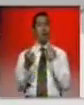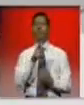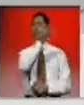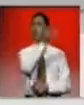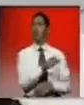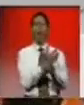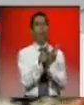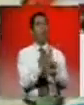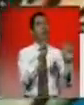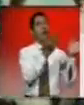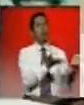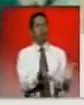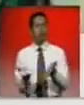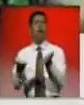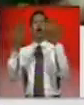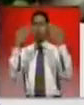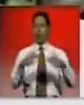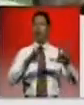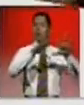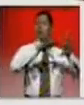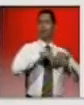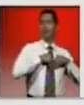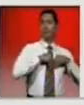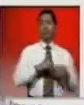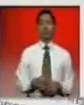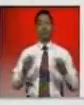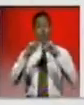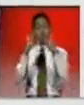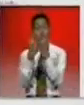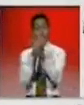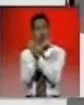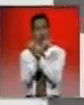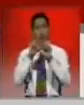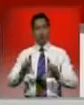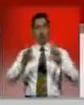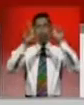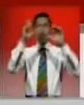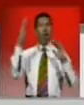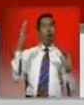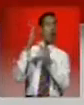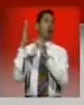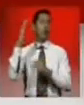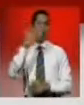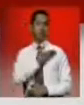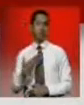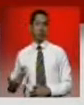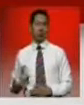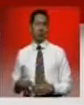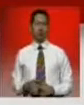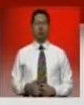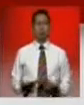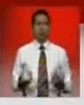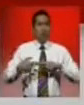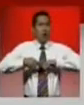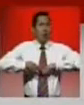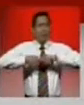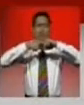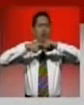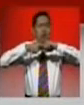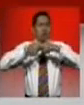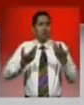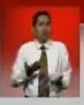libre. El grupo guerrillero se pronunció a través de Twitter en contra de la decisión de Santos. No compartimos la suspensión de la instalación de la